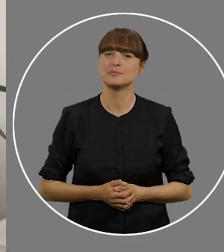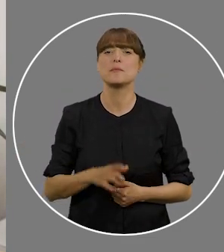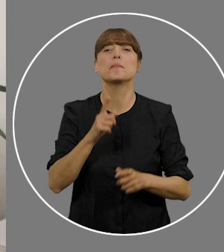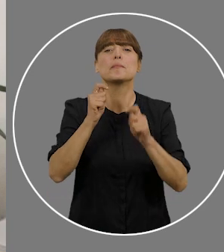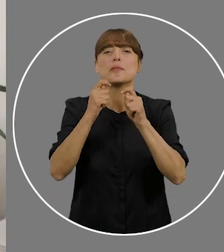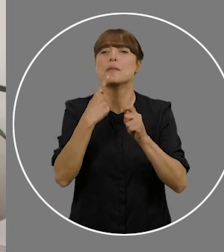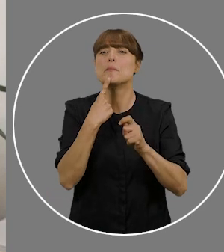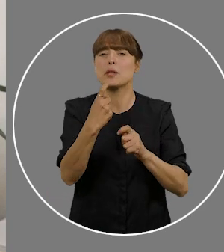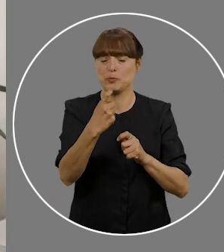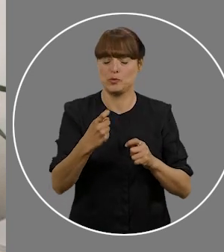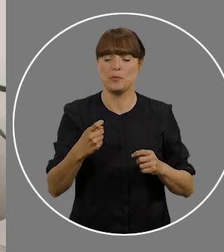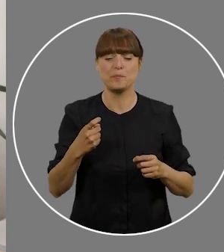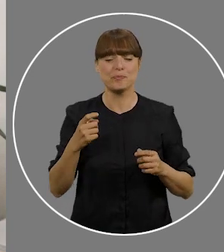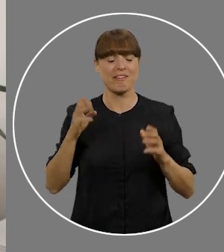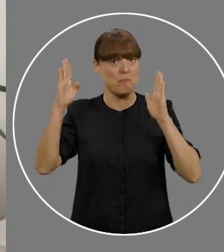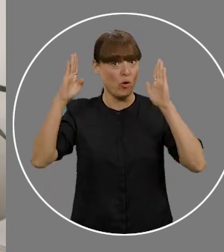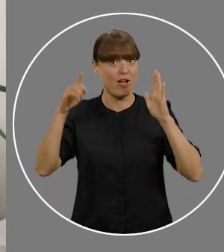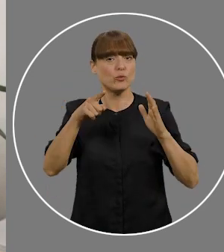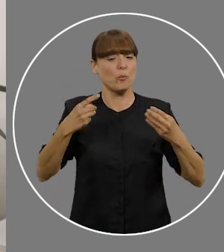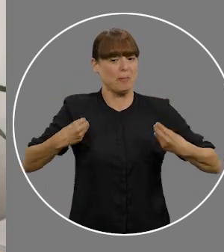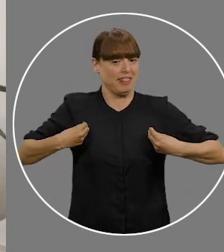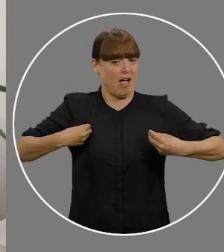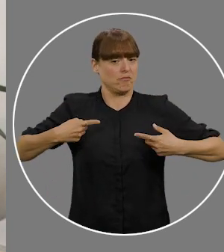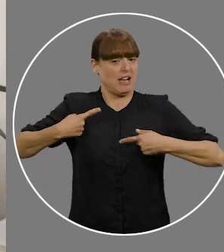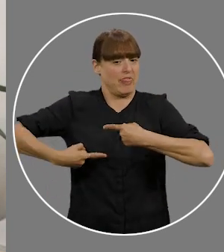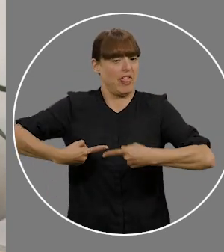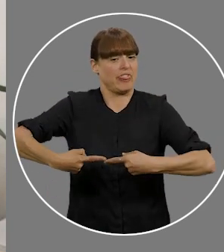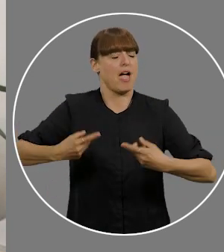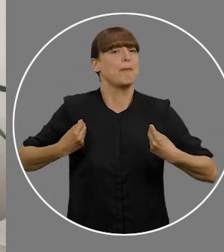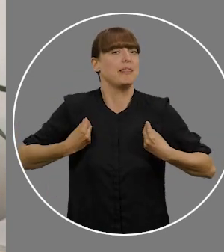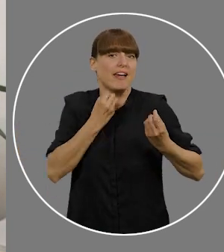En relación también a la vida cotidiana,